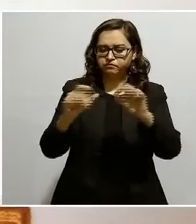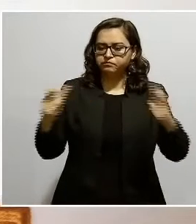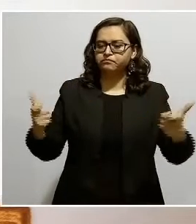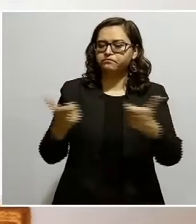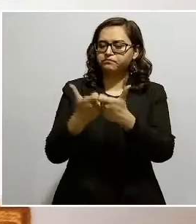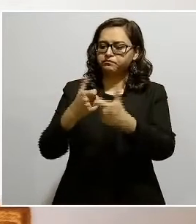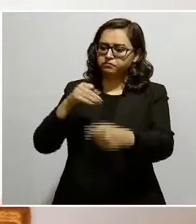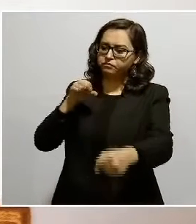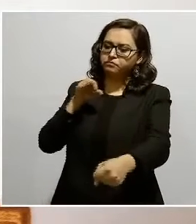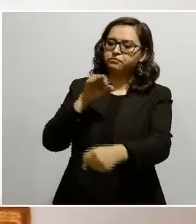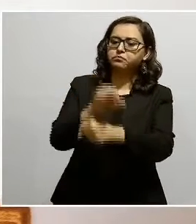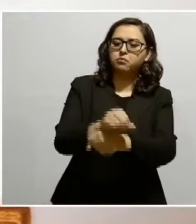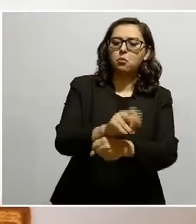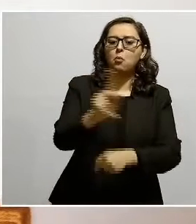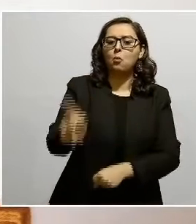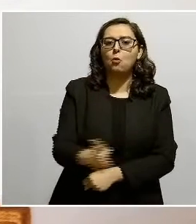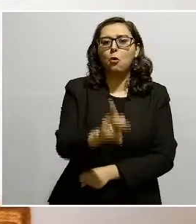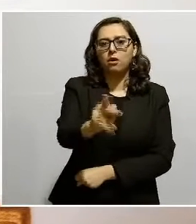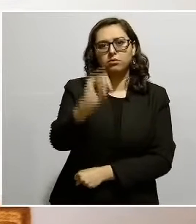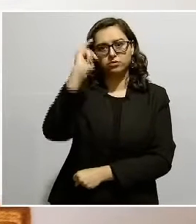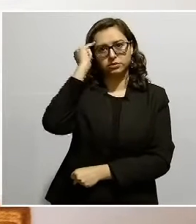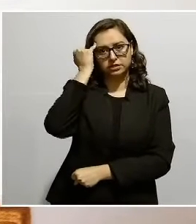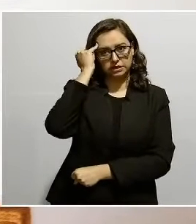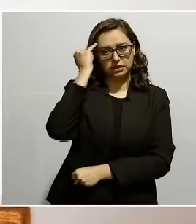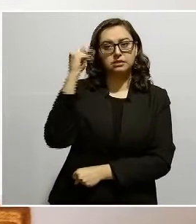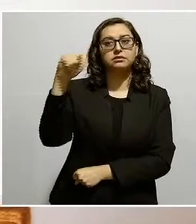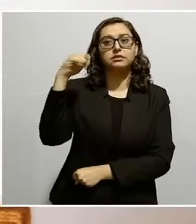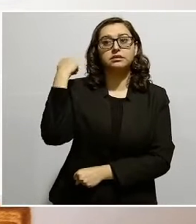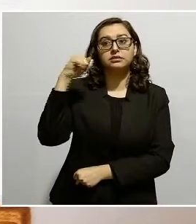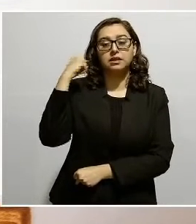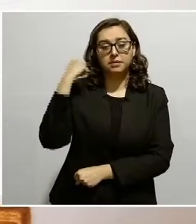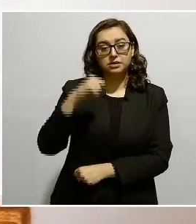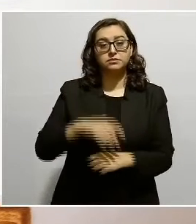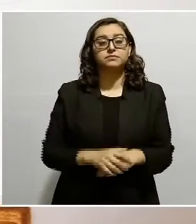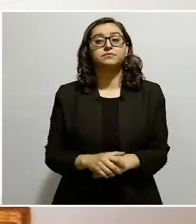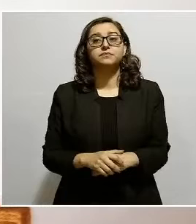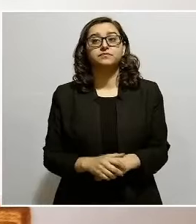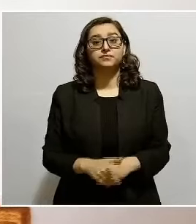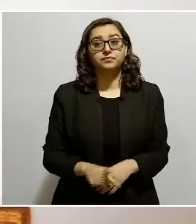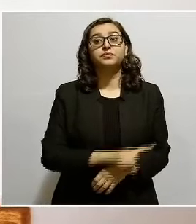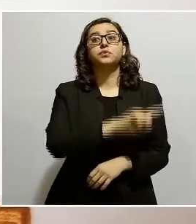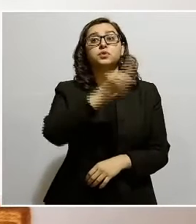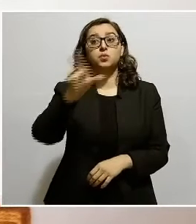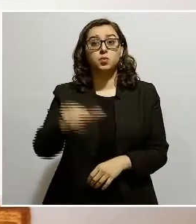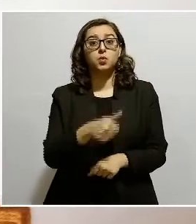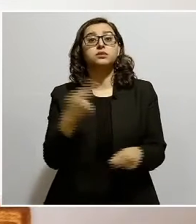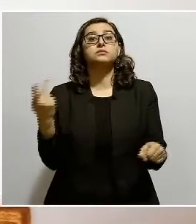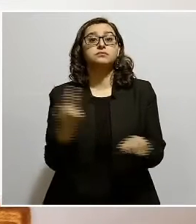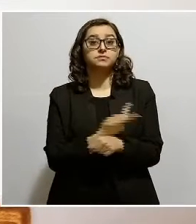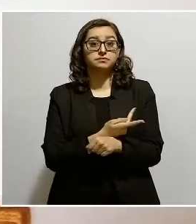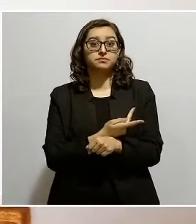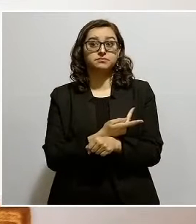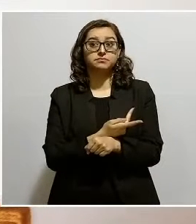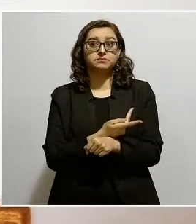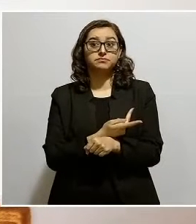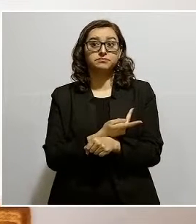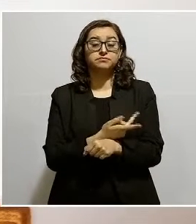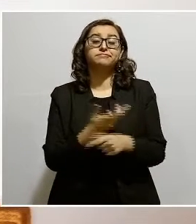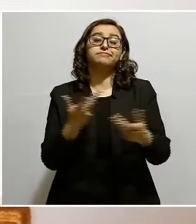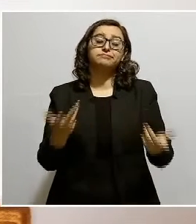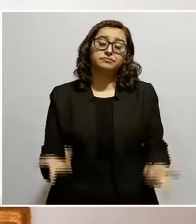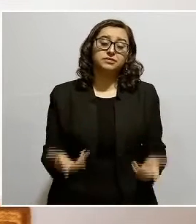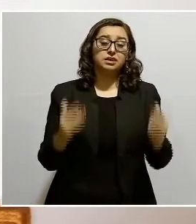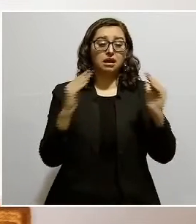para ayudar a los pueblos indígenas de Tabasco. Sin embargo, poco después entraron a su